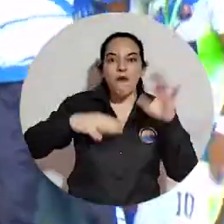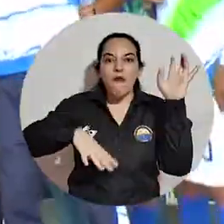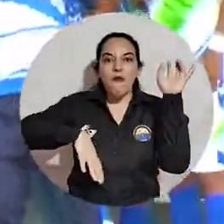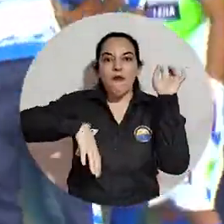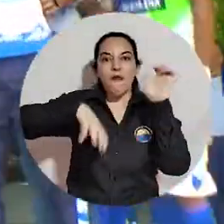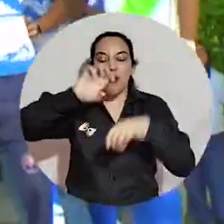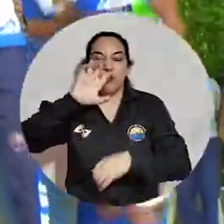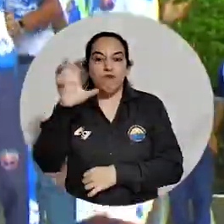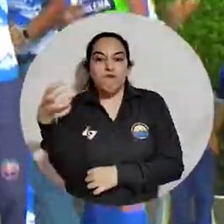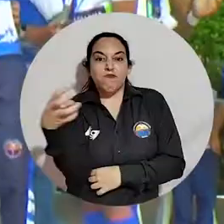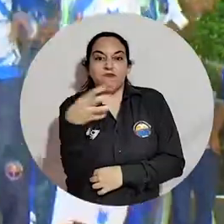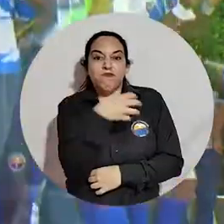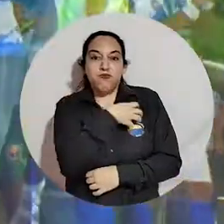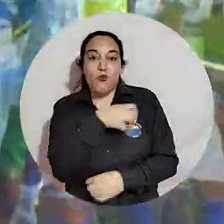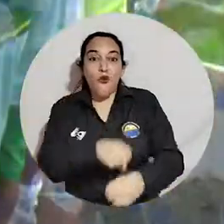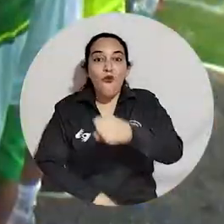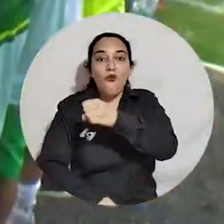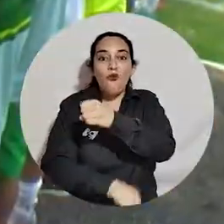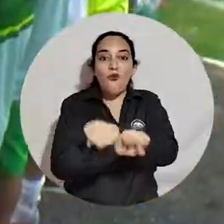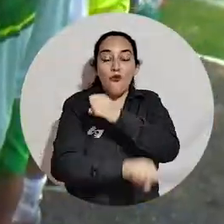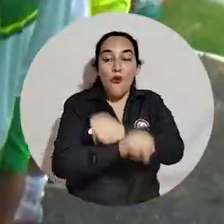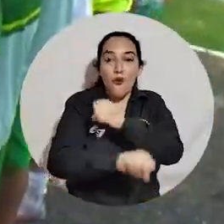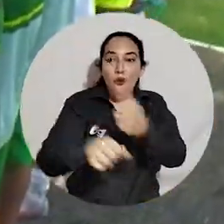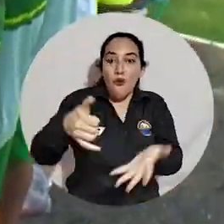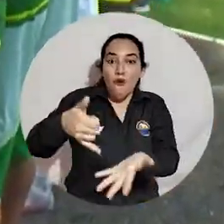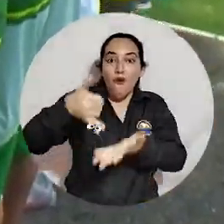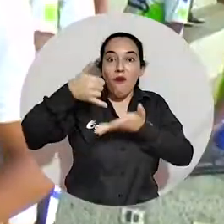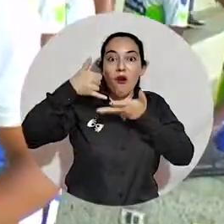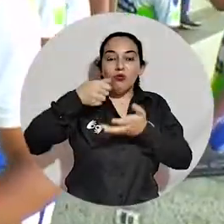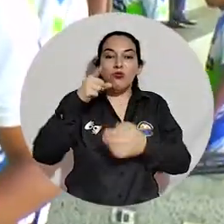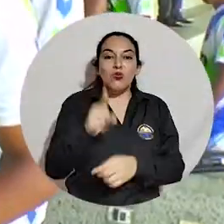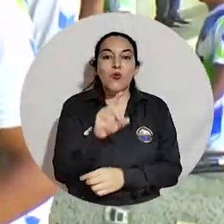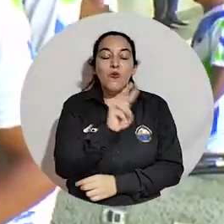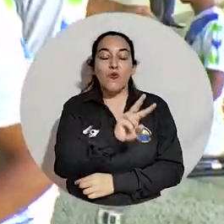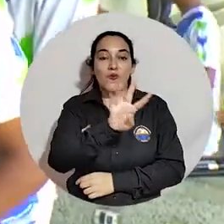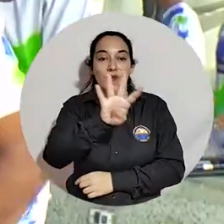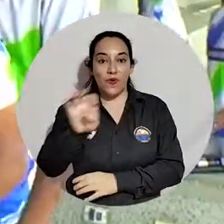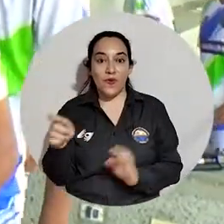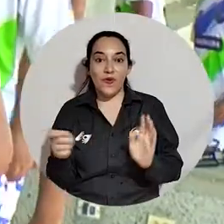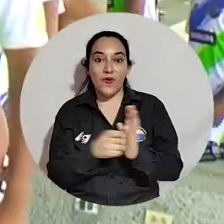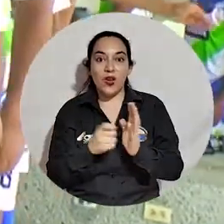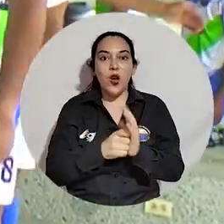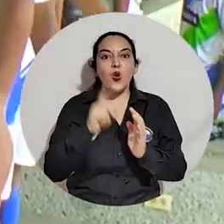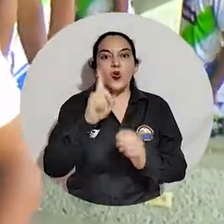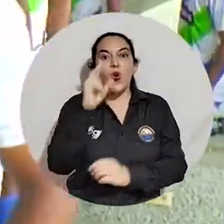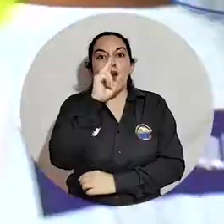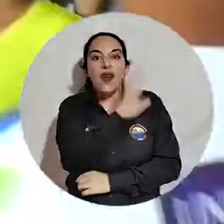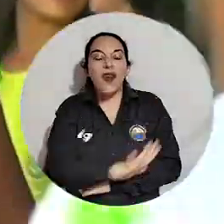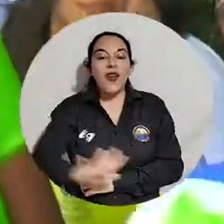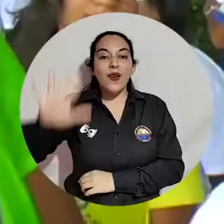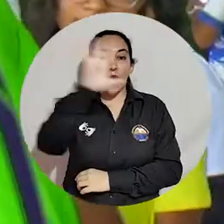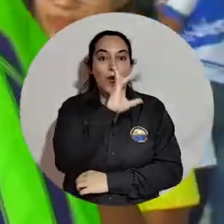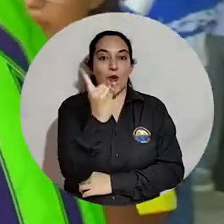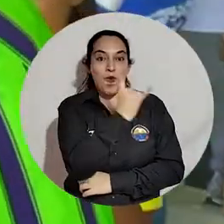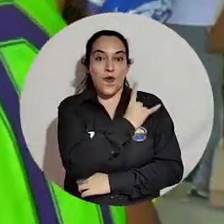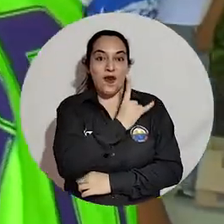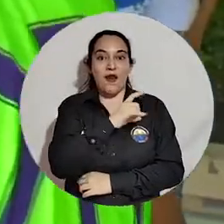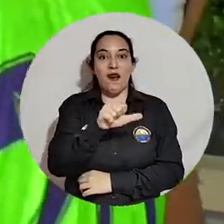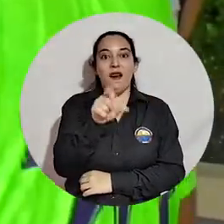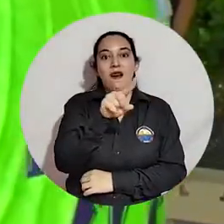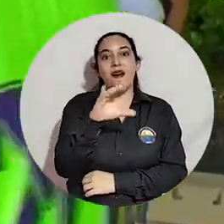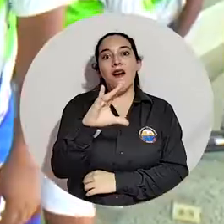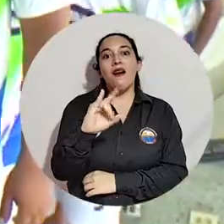Uni Magdalena se coronó como campeón del torneo de fútbol en la edición número 29 de los Juegos Deportivos Nacionales Universitarios